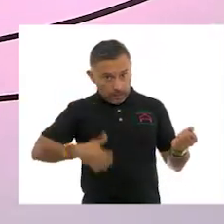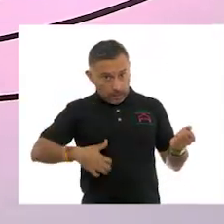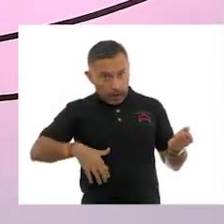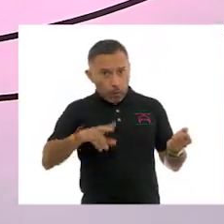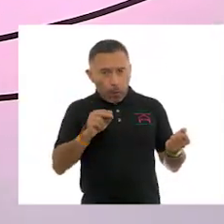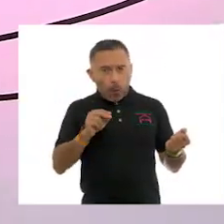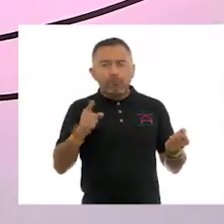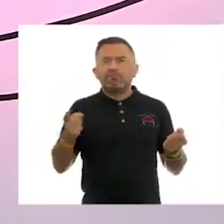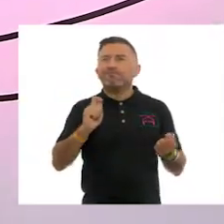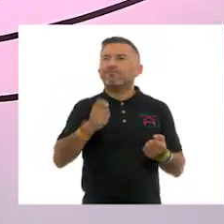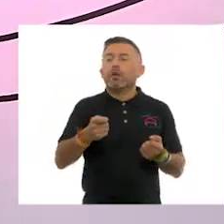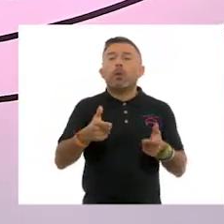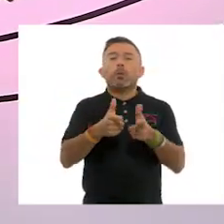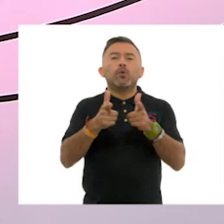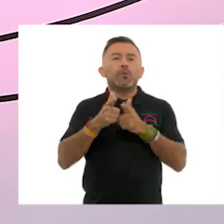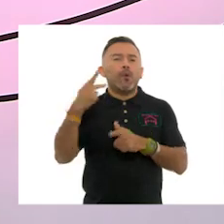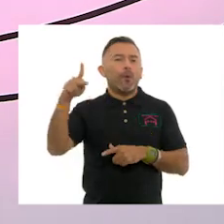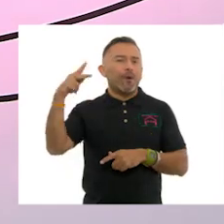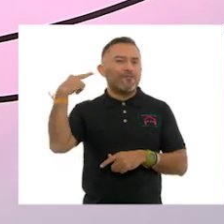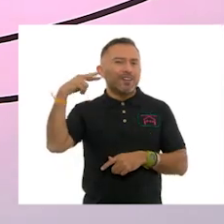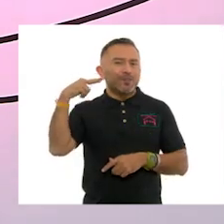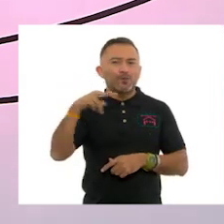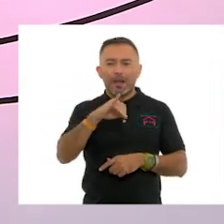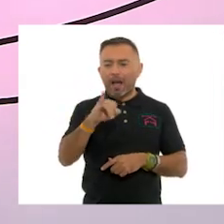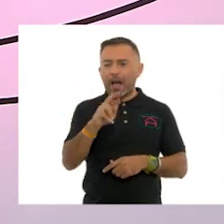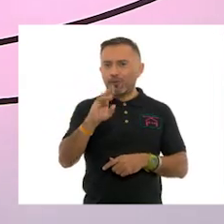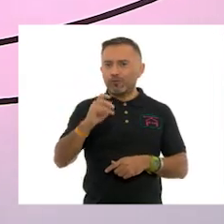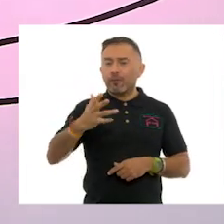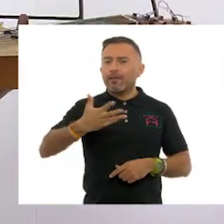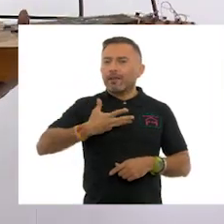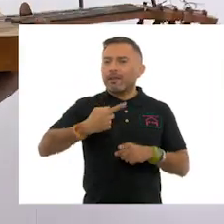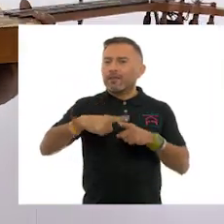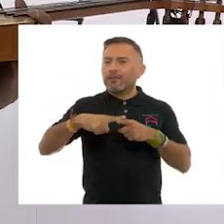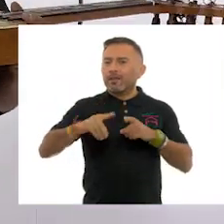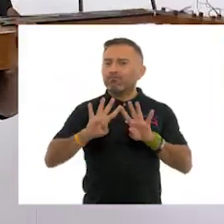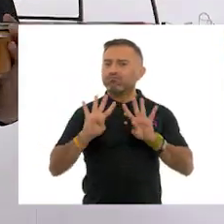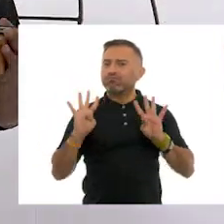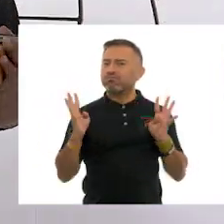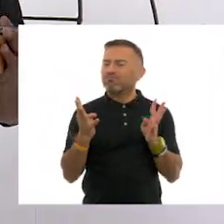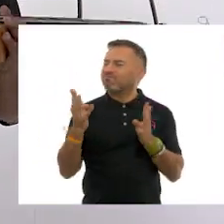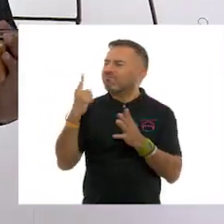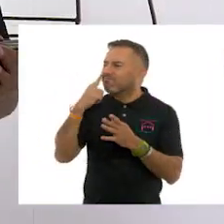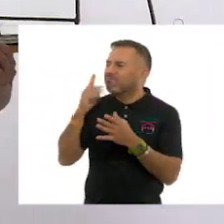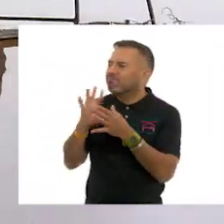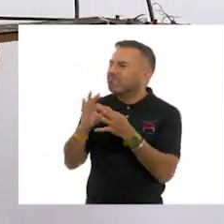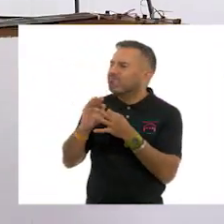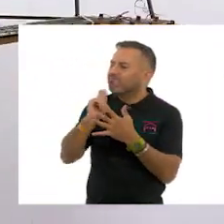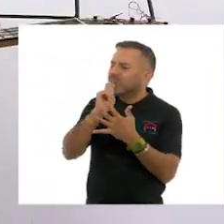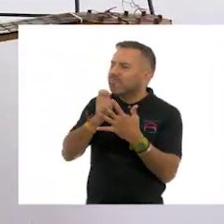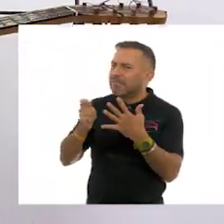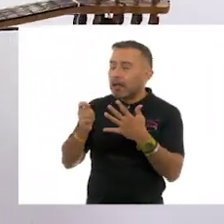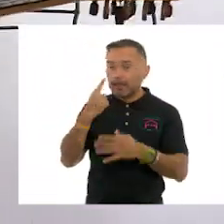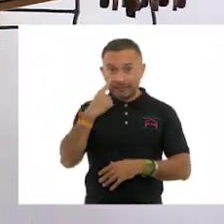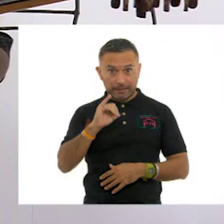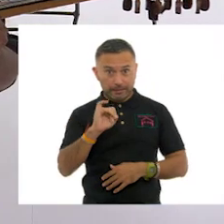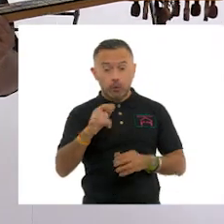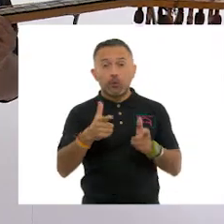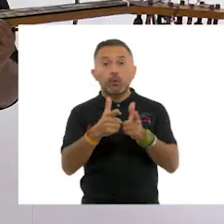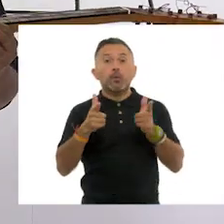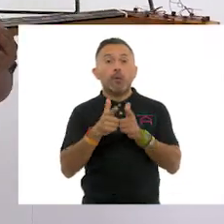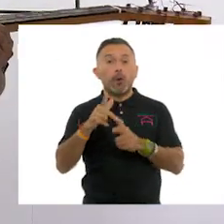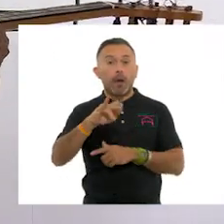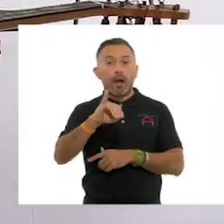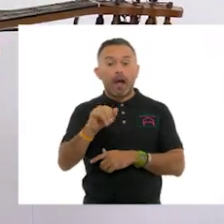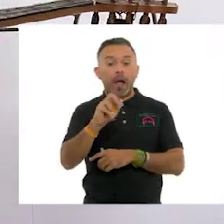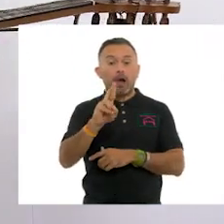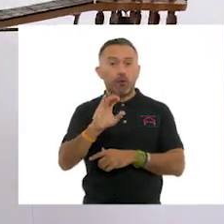una orquesta y tiene diferentes instrumentos. Platícanos un poco de eso, Zenén. Claro que sí, Rodrigo. El grupo jarocho, como se conoce, anteriormente para